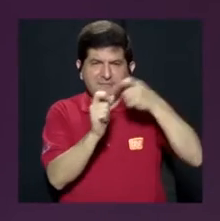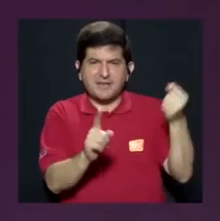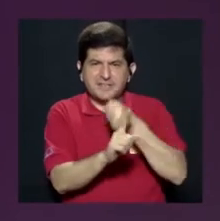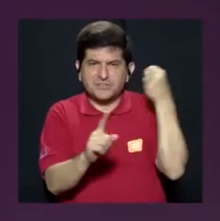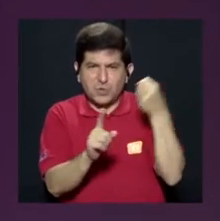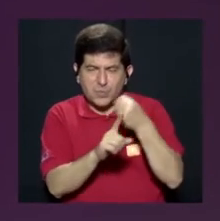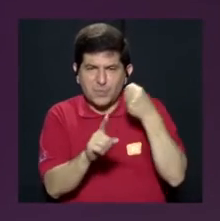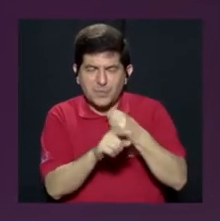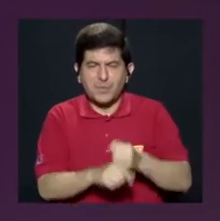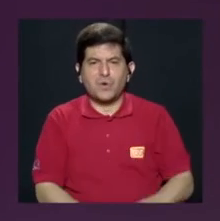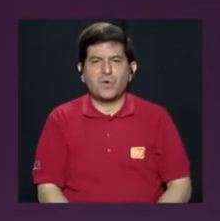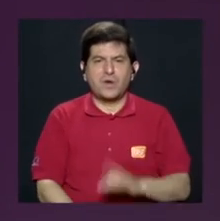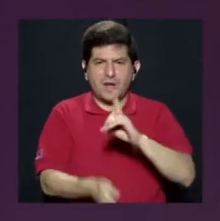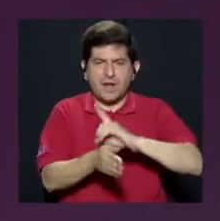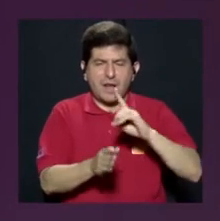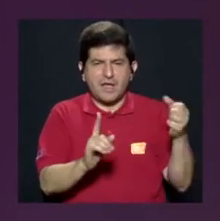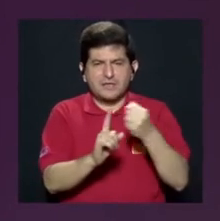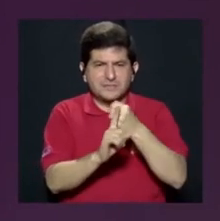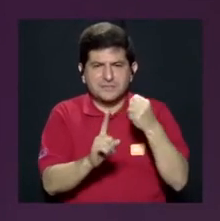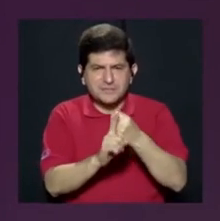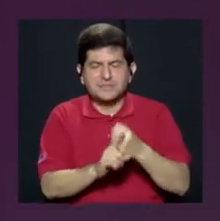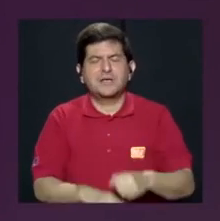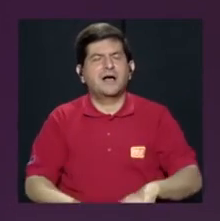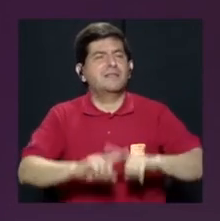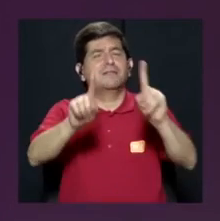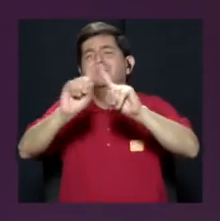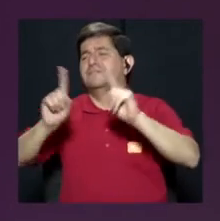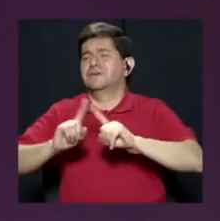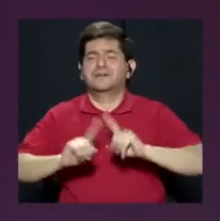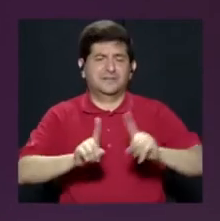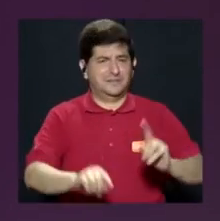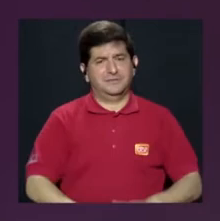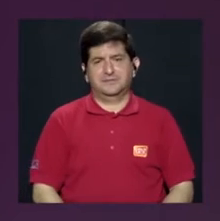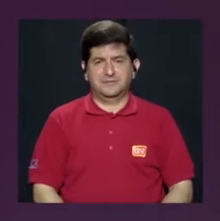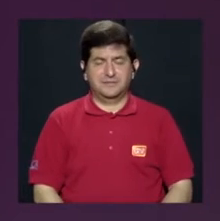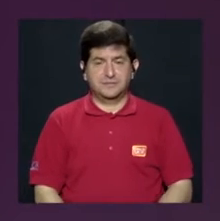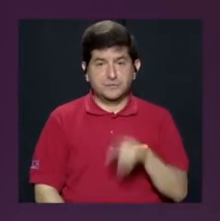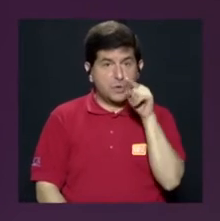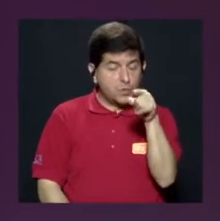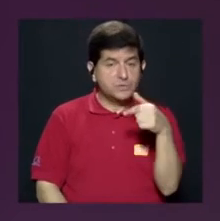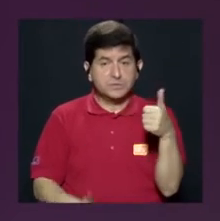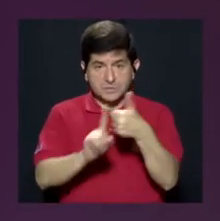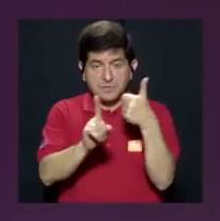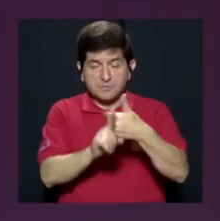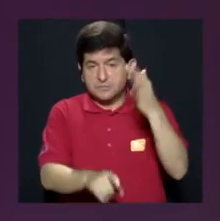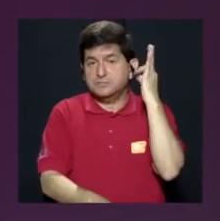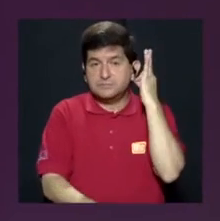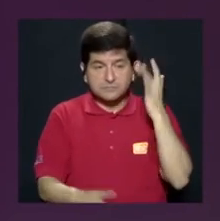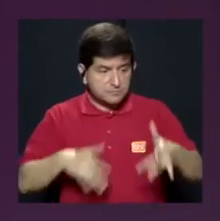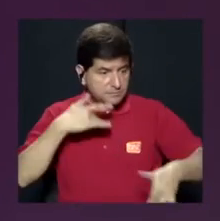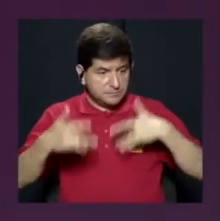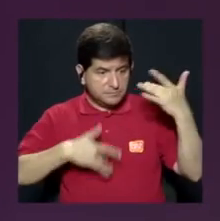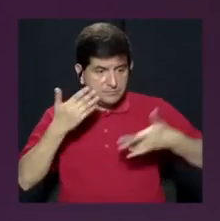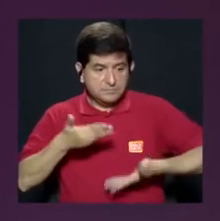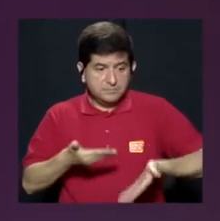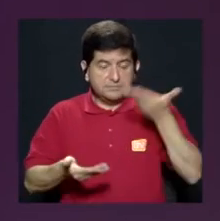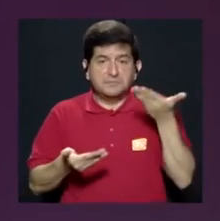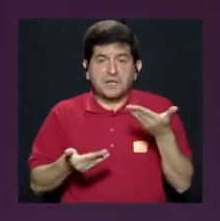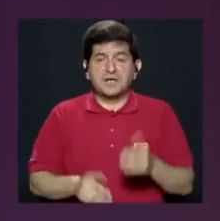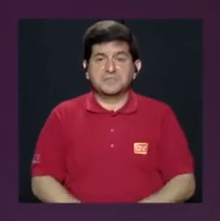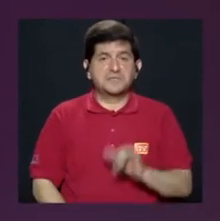violencia obstétrica, tendría miles de definiciones más, ¿verdad? Porque llega un punto en que hasta usted como mujer se siente prácticamente